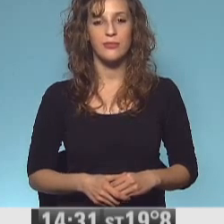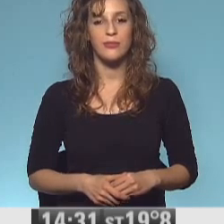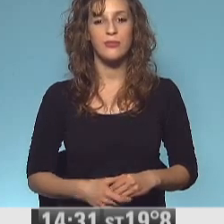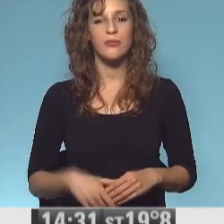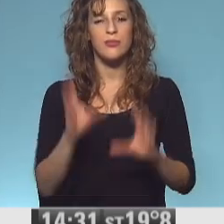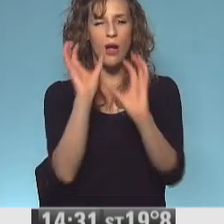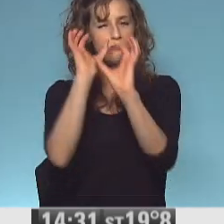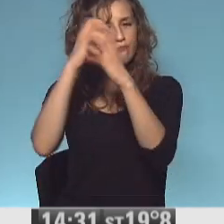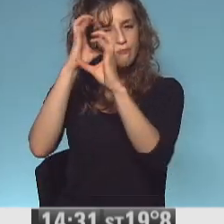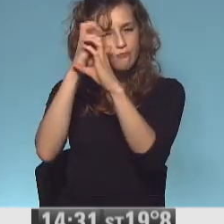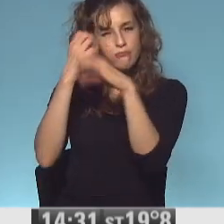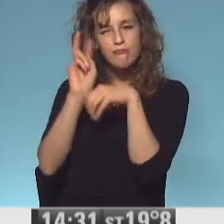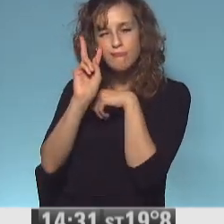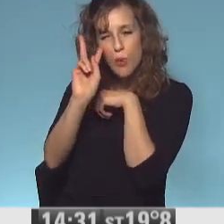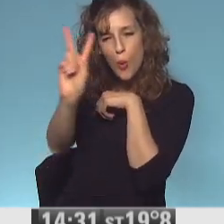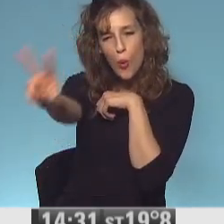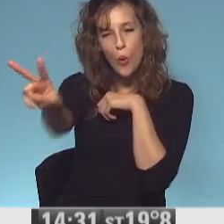Mirar a lo lejos.